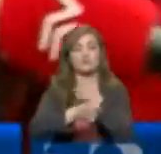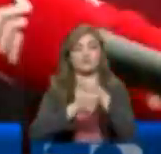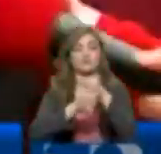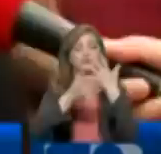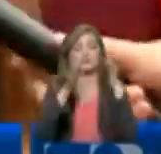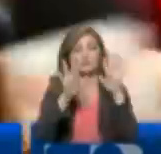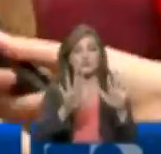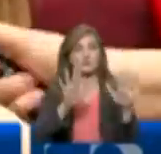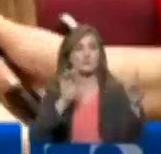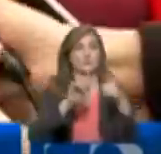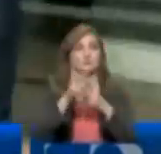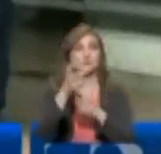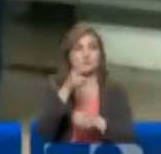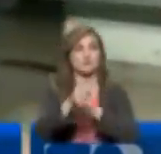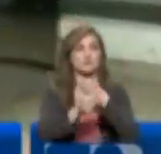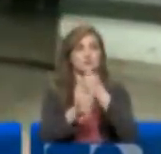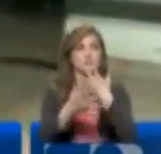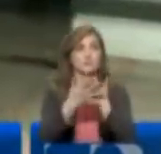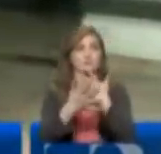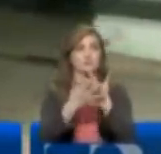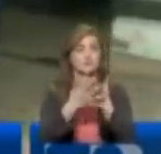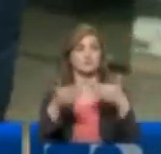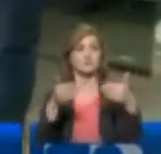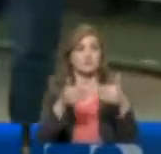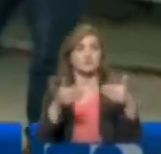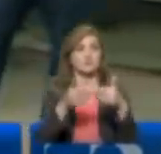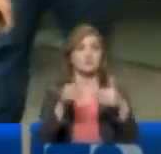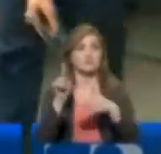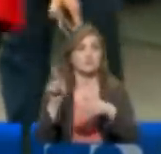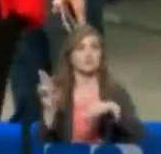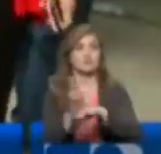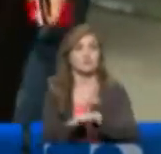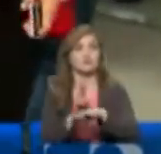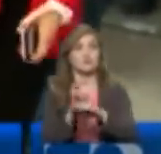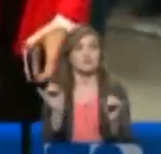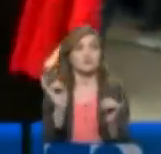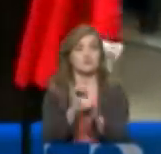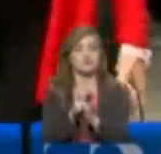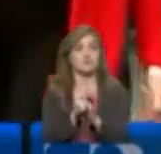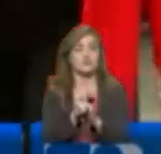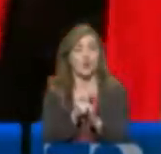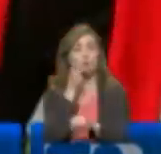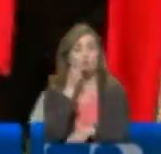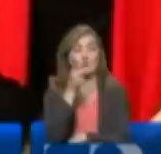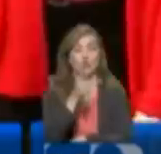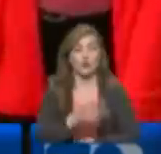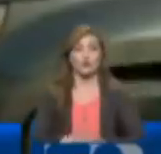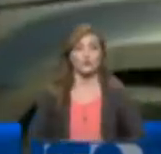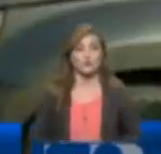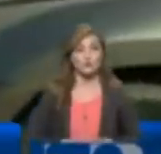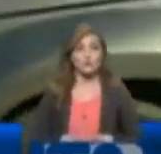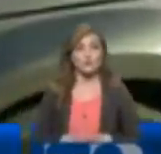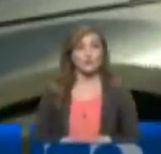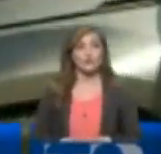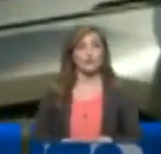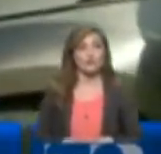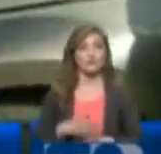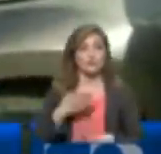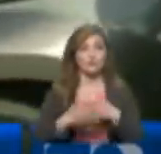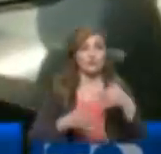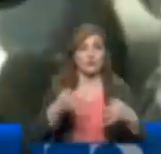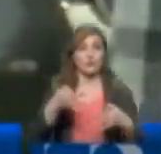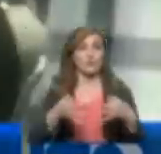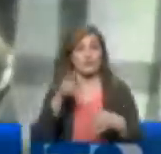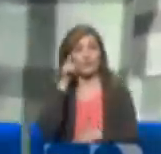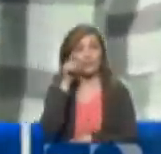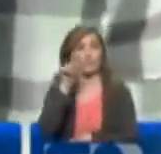a 13 años de prisión cuando este delito ha sido cometido utilizando instituciones o cargos públicos en la etapa de juzgamiento la